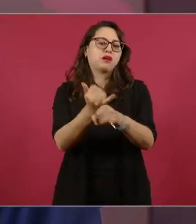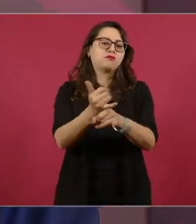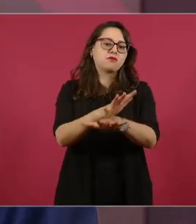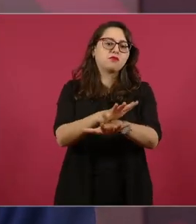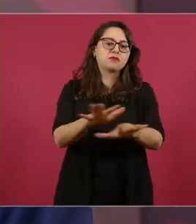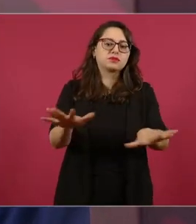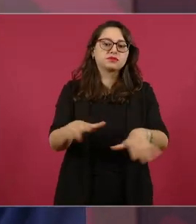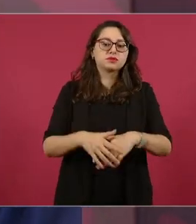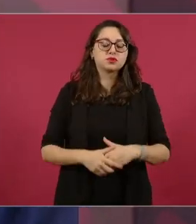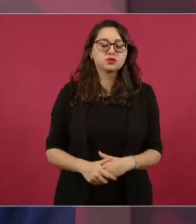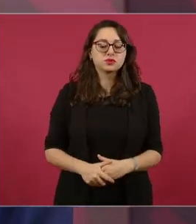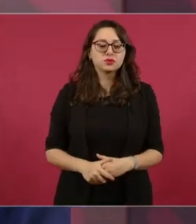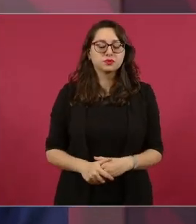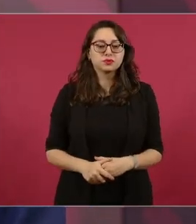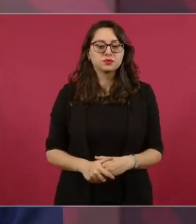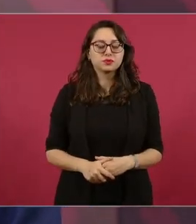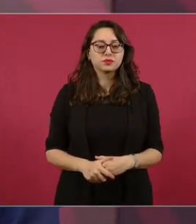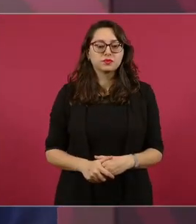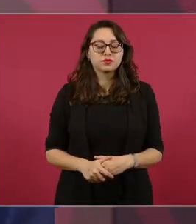y también sobre,